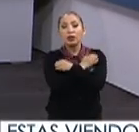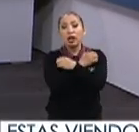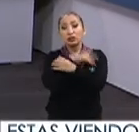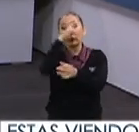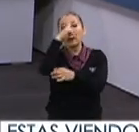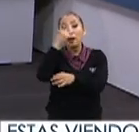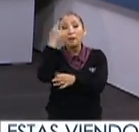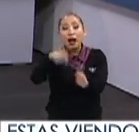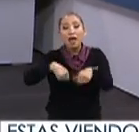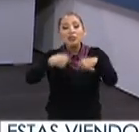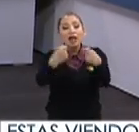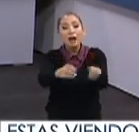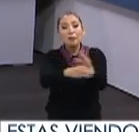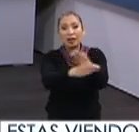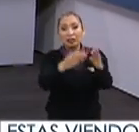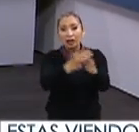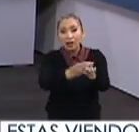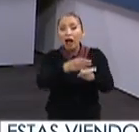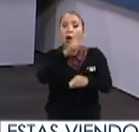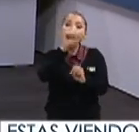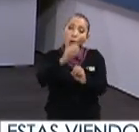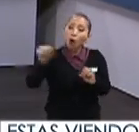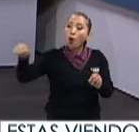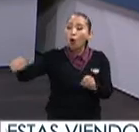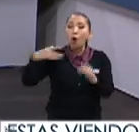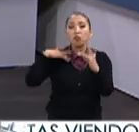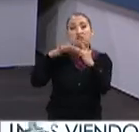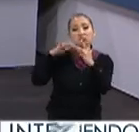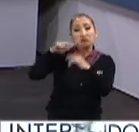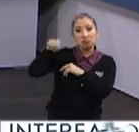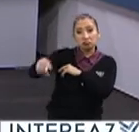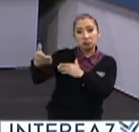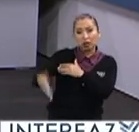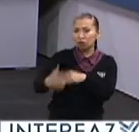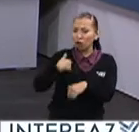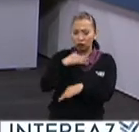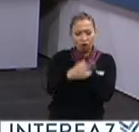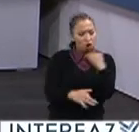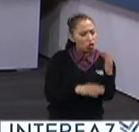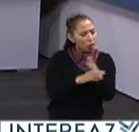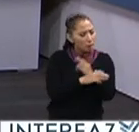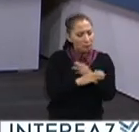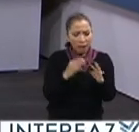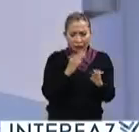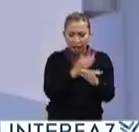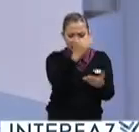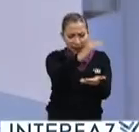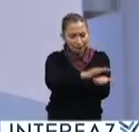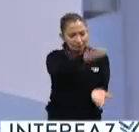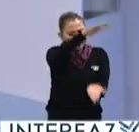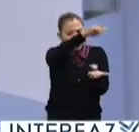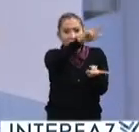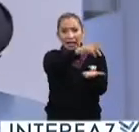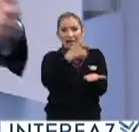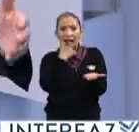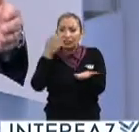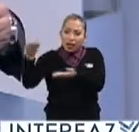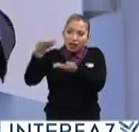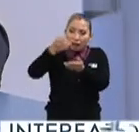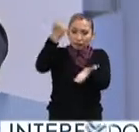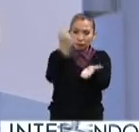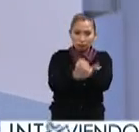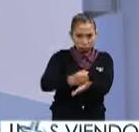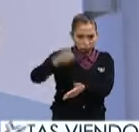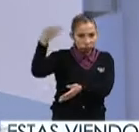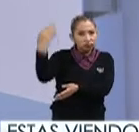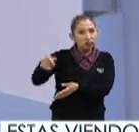México para poderles proporcionar este material o posibles acercamientos contigo. Tengo todo el material que trajeron los colegas del Reino Unido, aprobado por